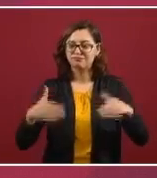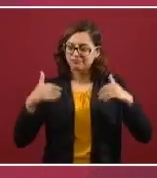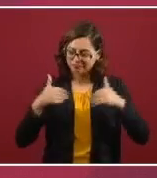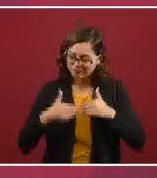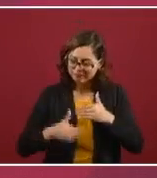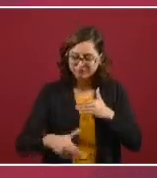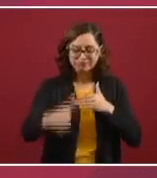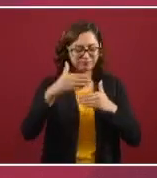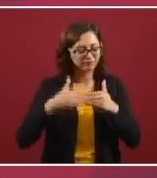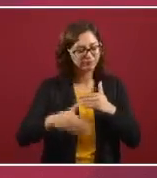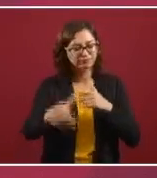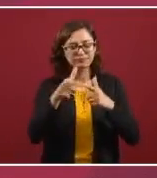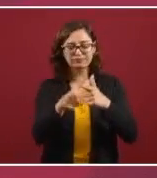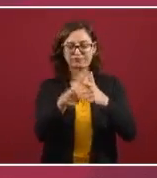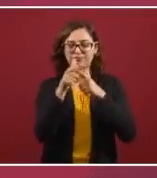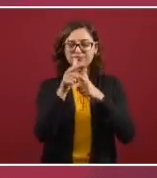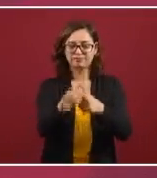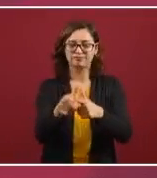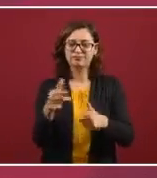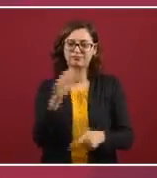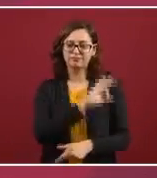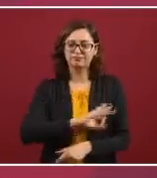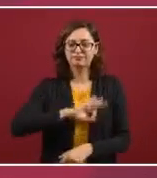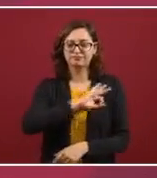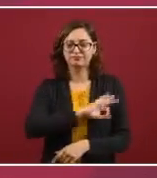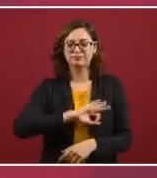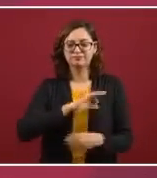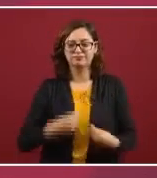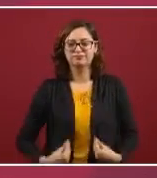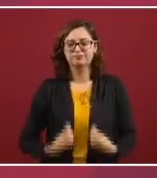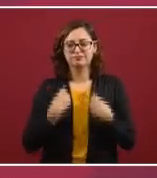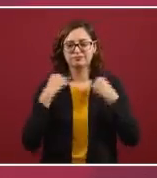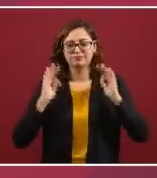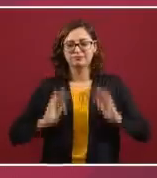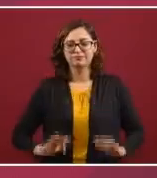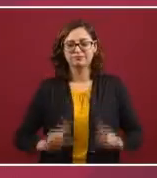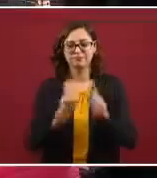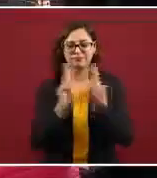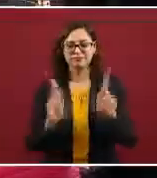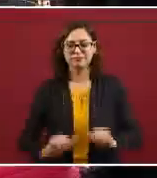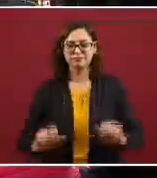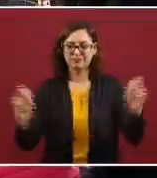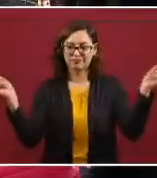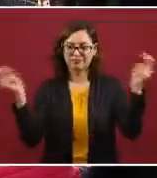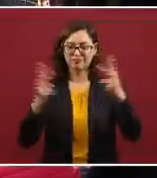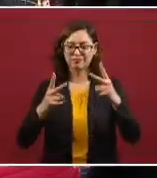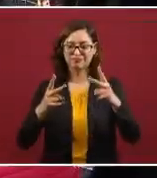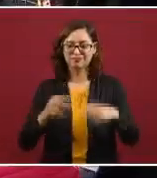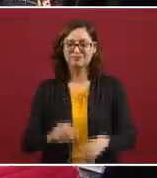adelante, adelante, a ser felices y a vivir en paz. Nos vemos.